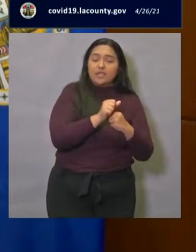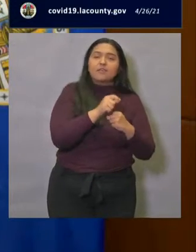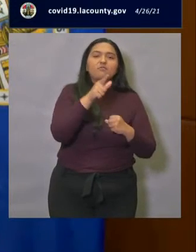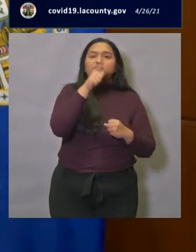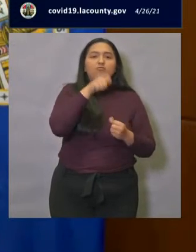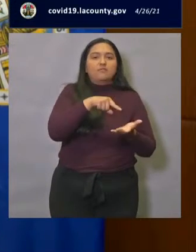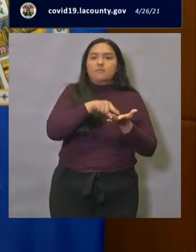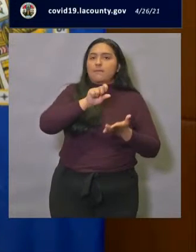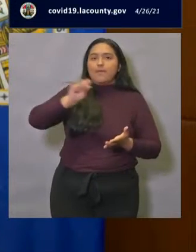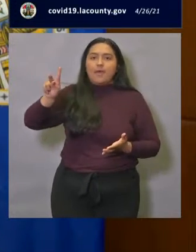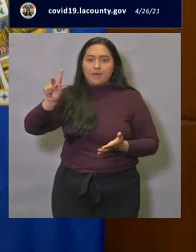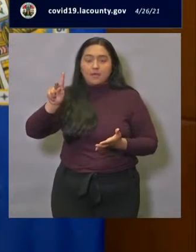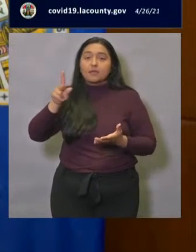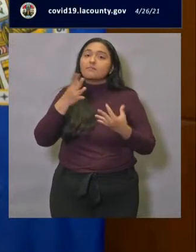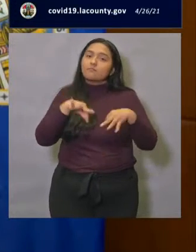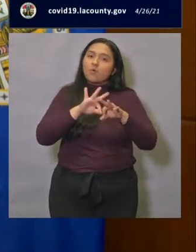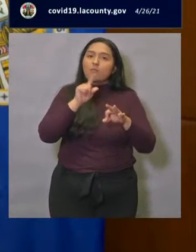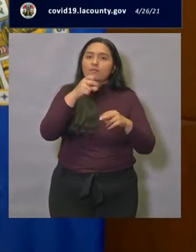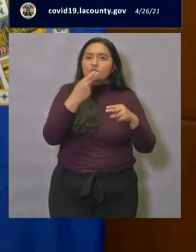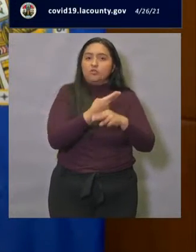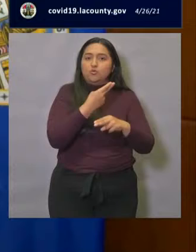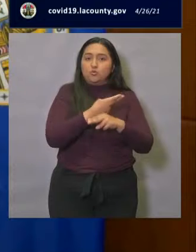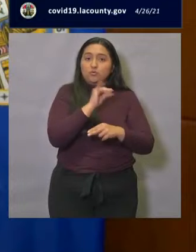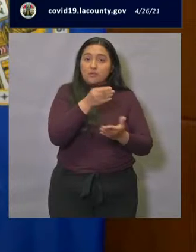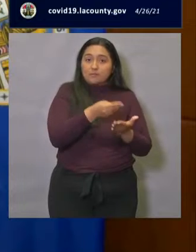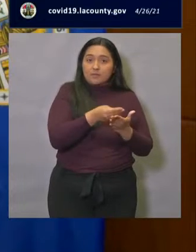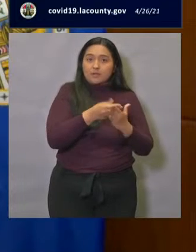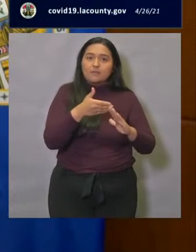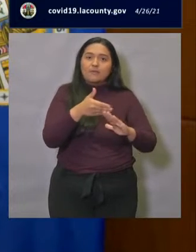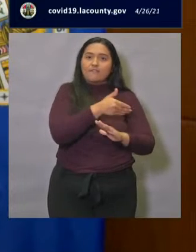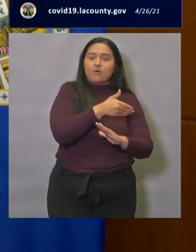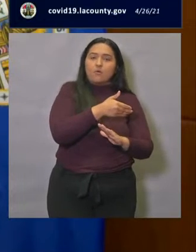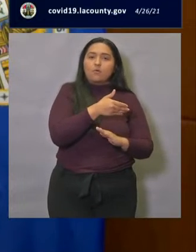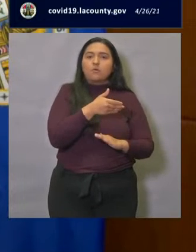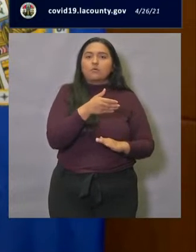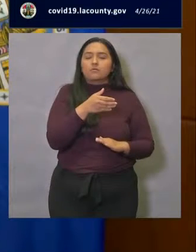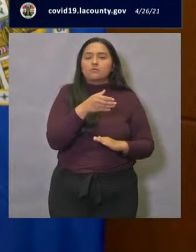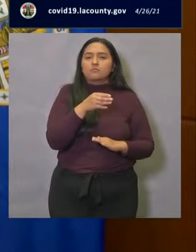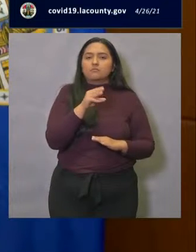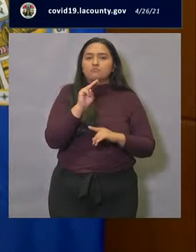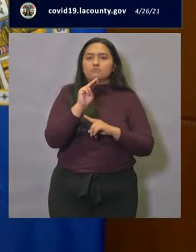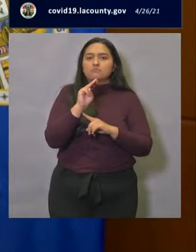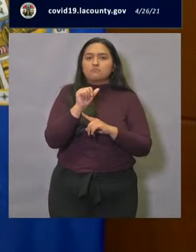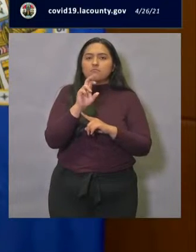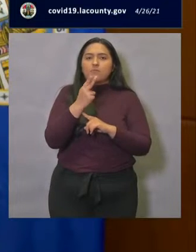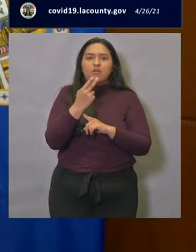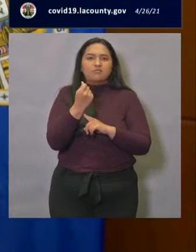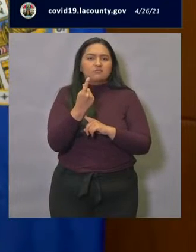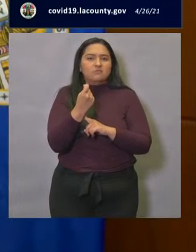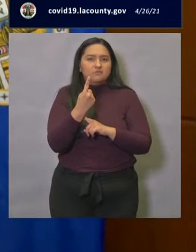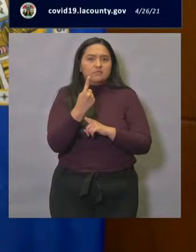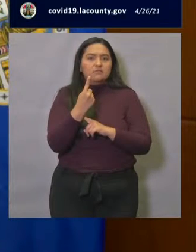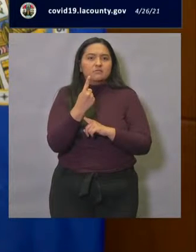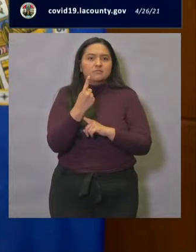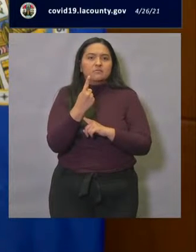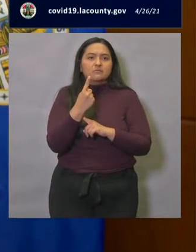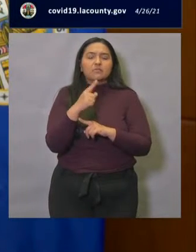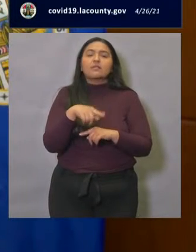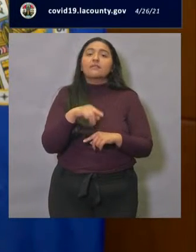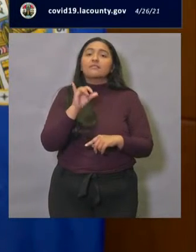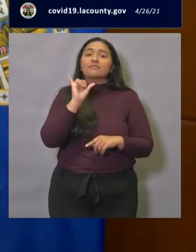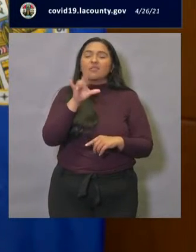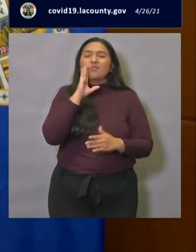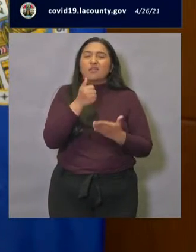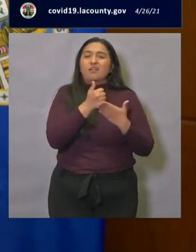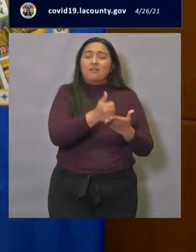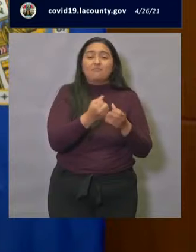por el 11 de marzo de 2023. Este programa va a dar prioridad a negocios pequeños donde